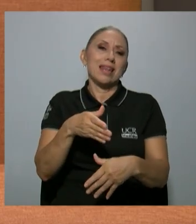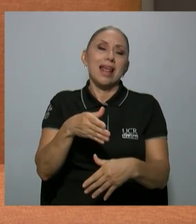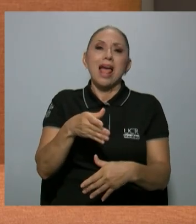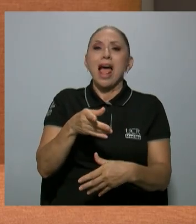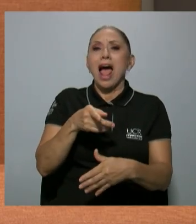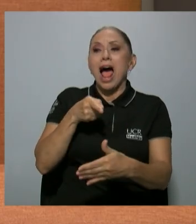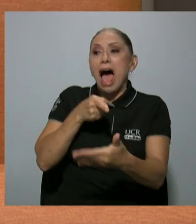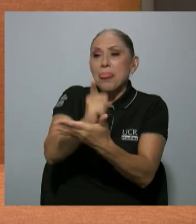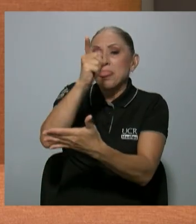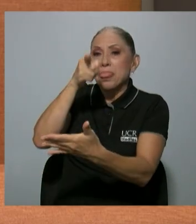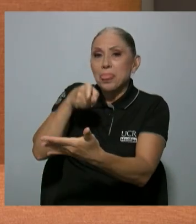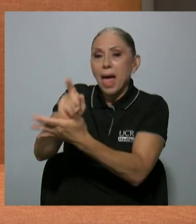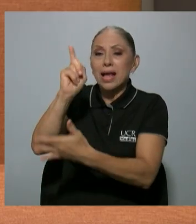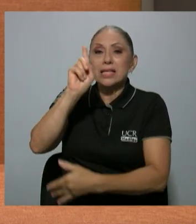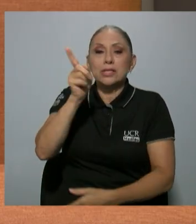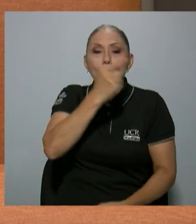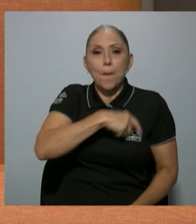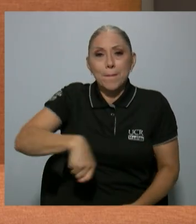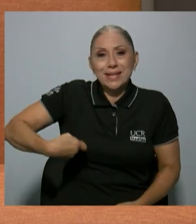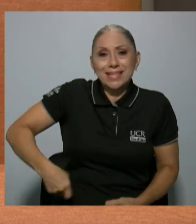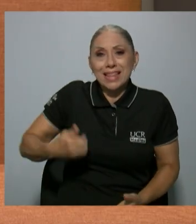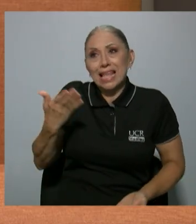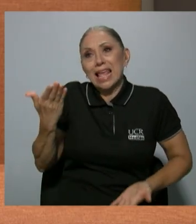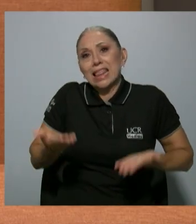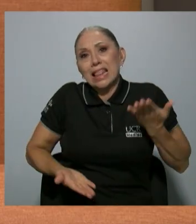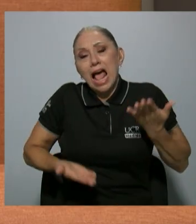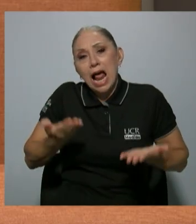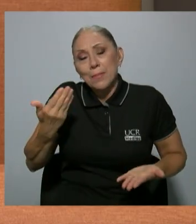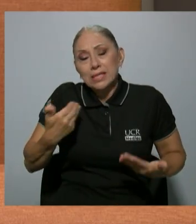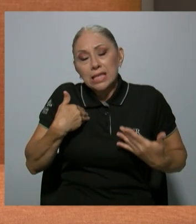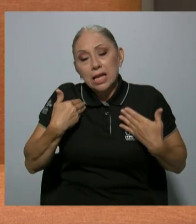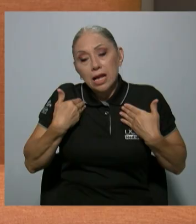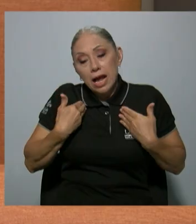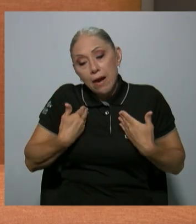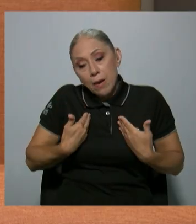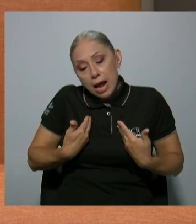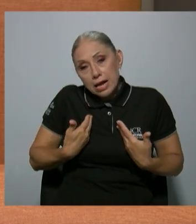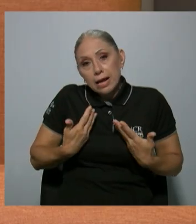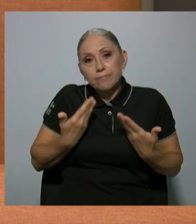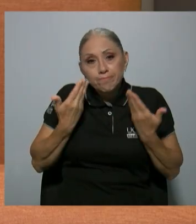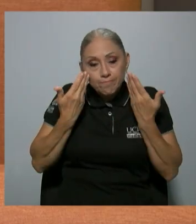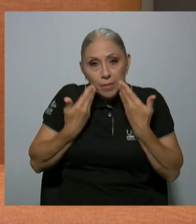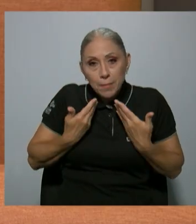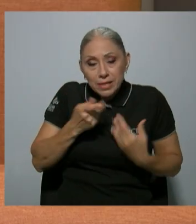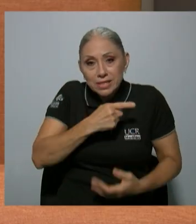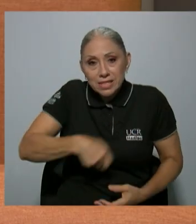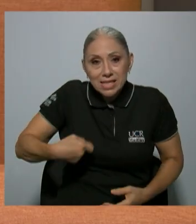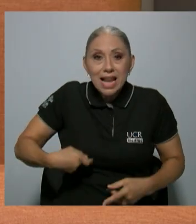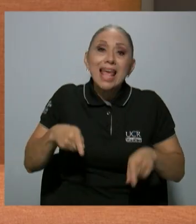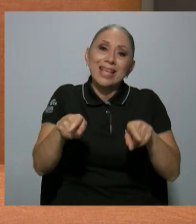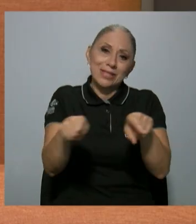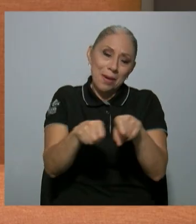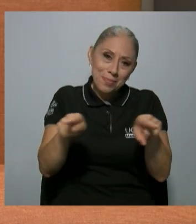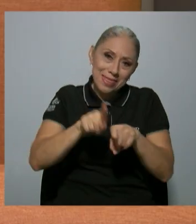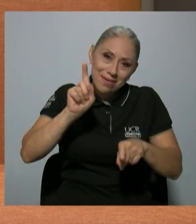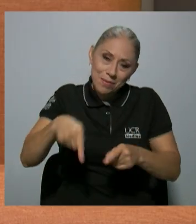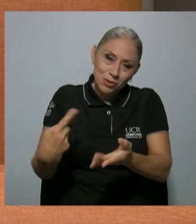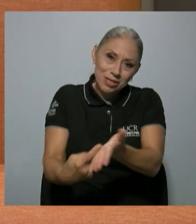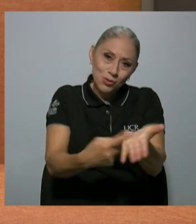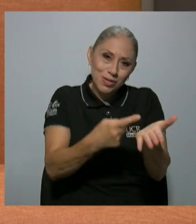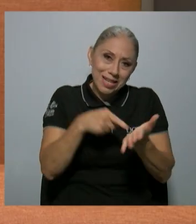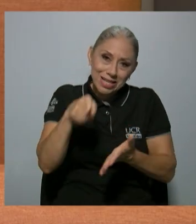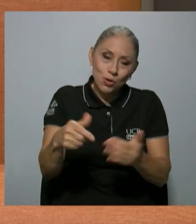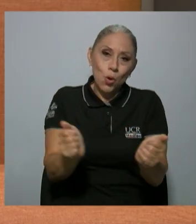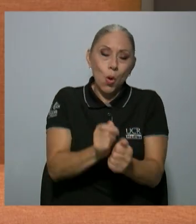que probablemente está con cabanga presidencial, y vamos a tener que discutir eso también con la presidenta electa, doña